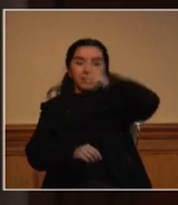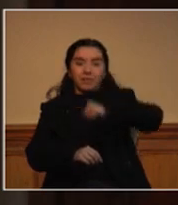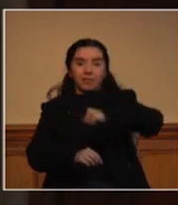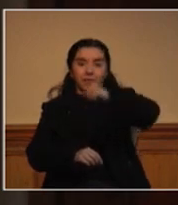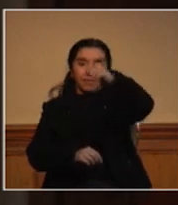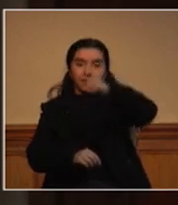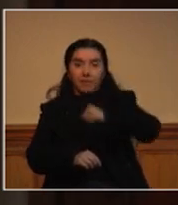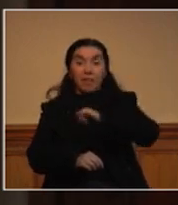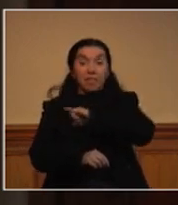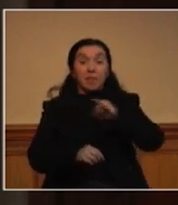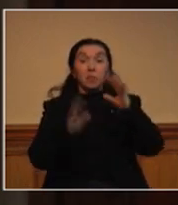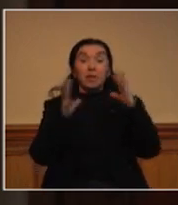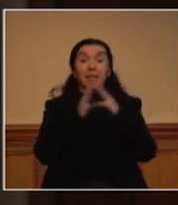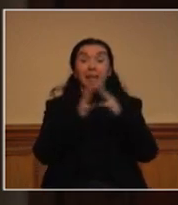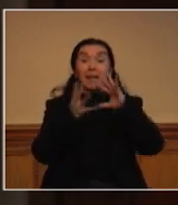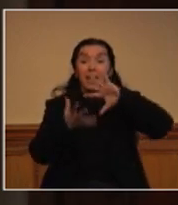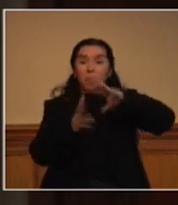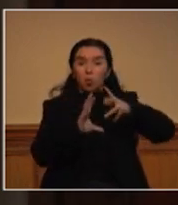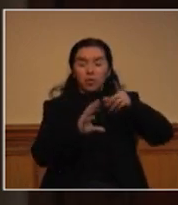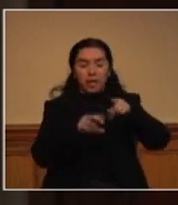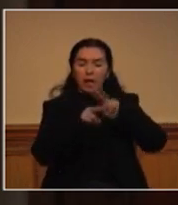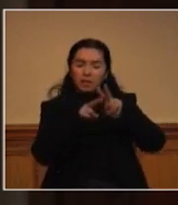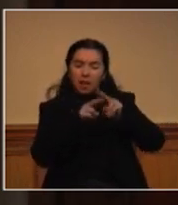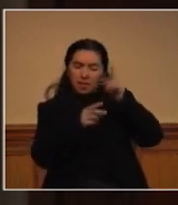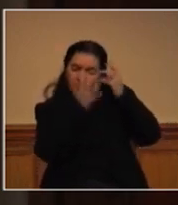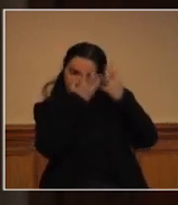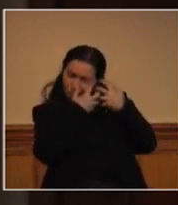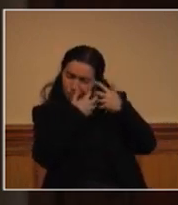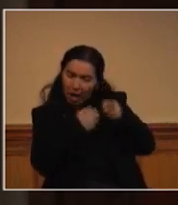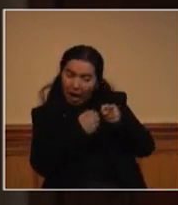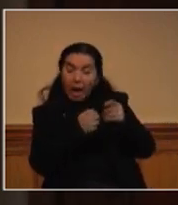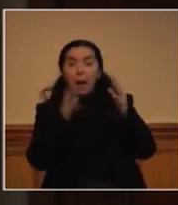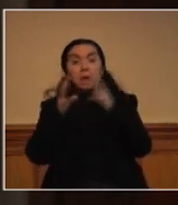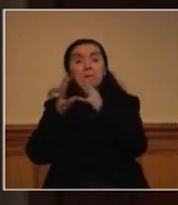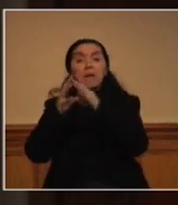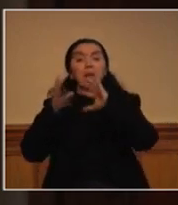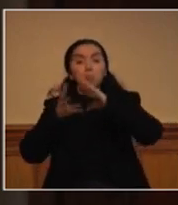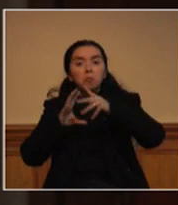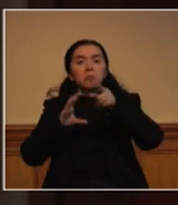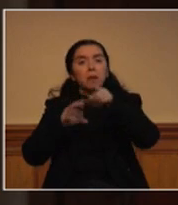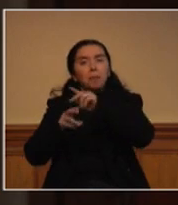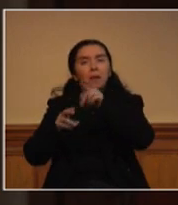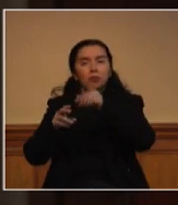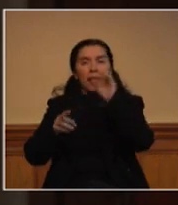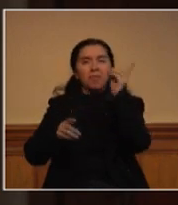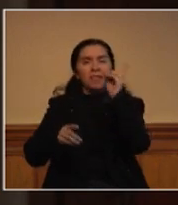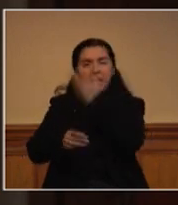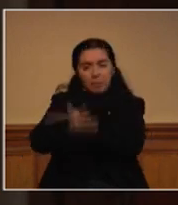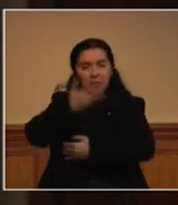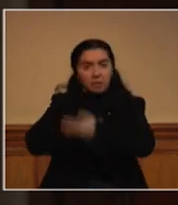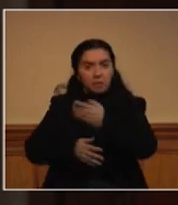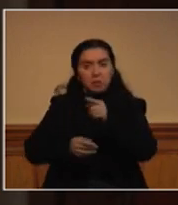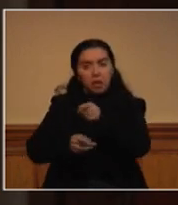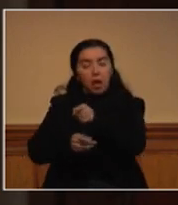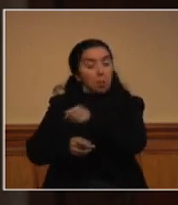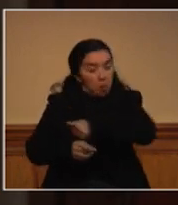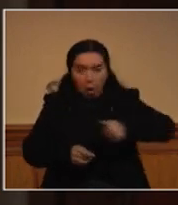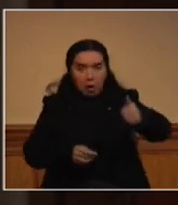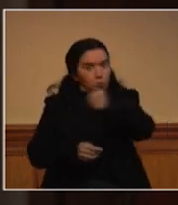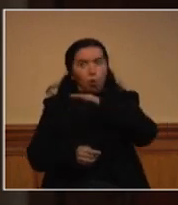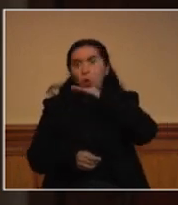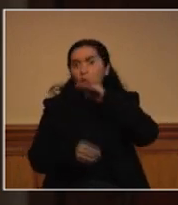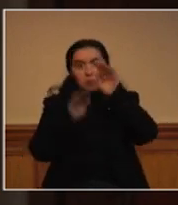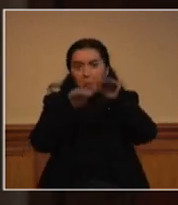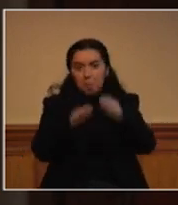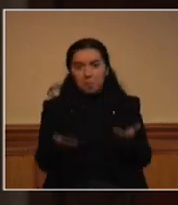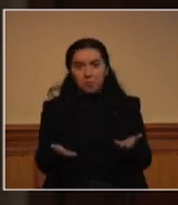guerras mundiales para personas con discapacidad física, y hoy en día todos nos beneficiamos de eso. Y es muy probable